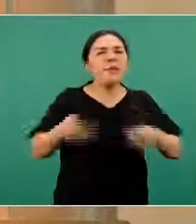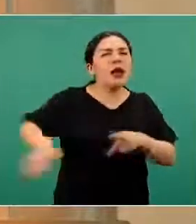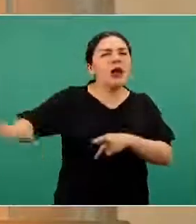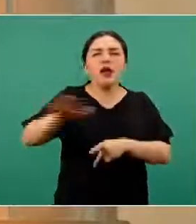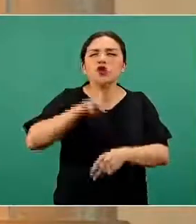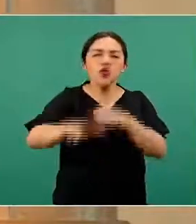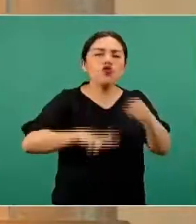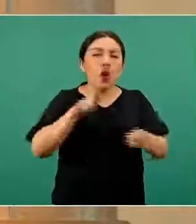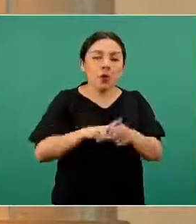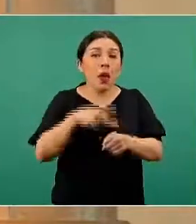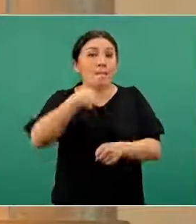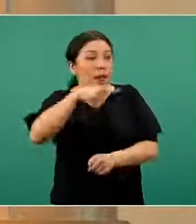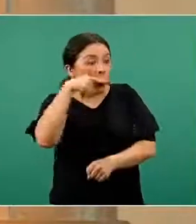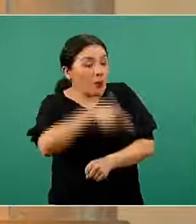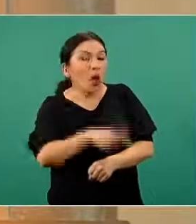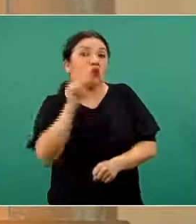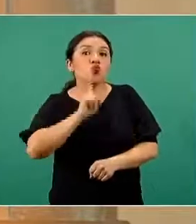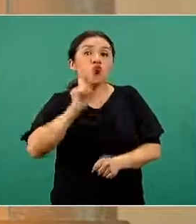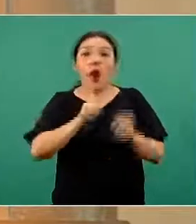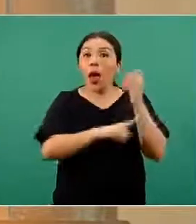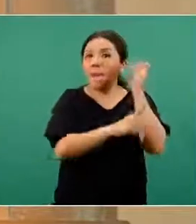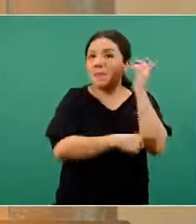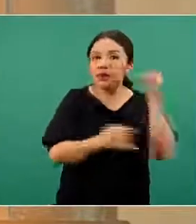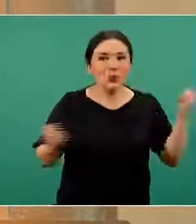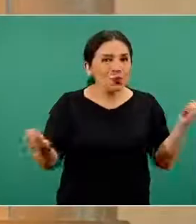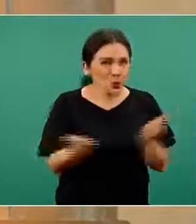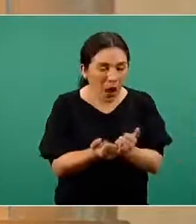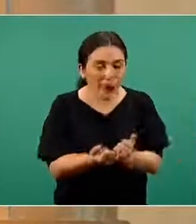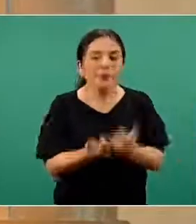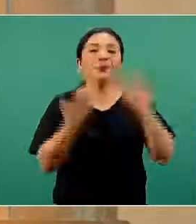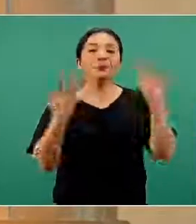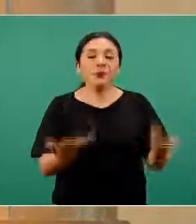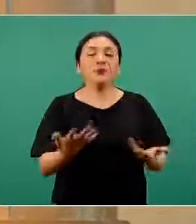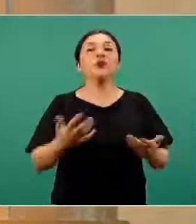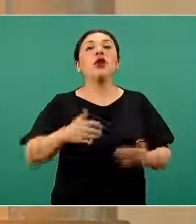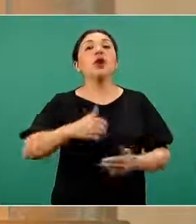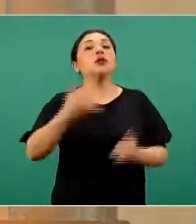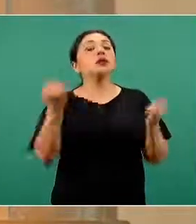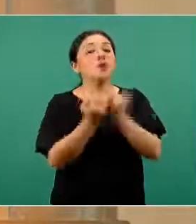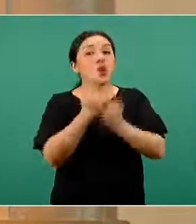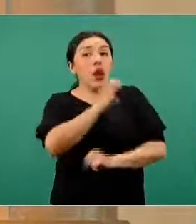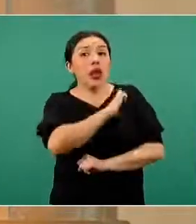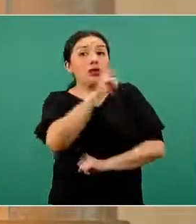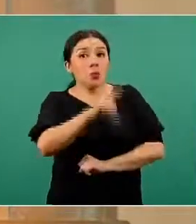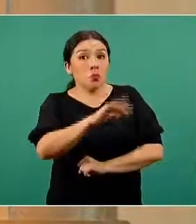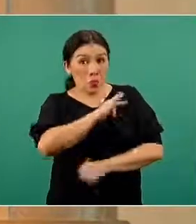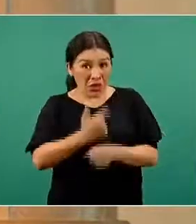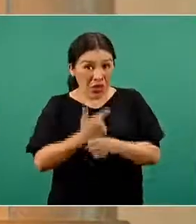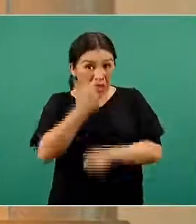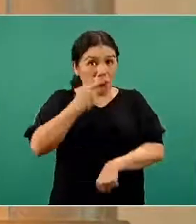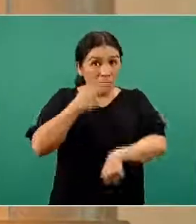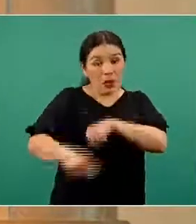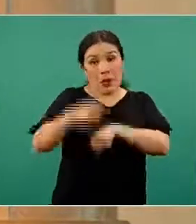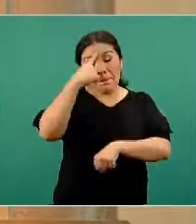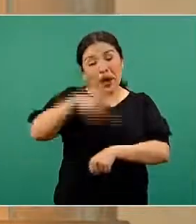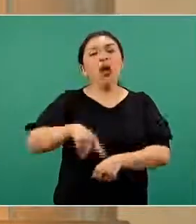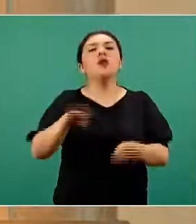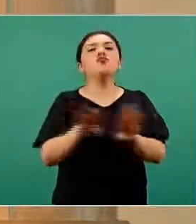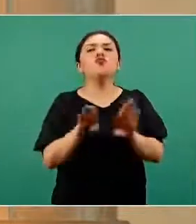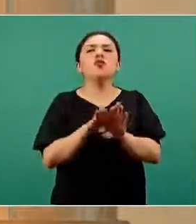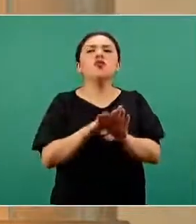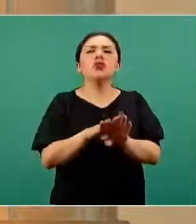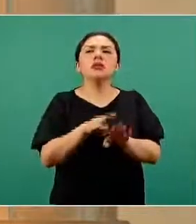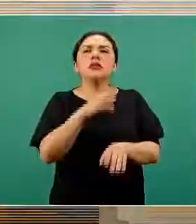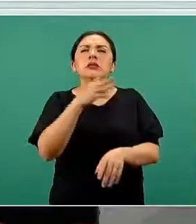la población de mujeres embarazadas, y especialmente se aumenta el riesgo hacia el segundo